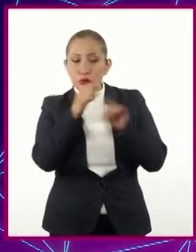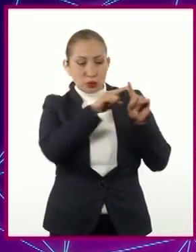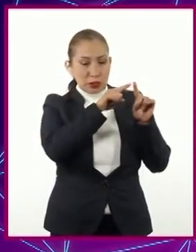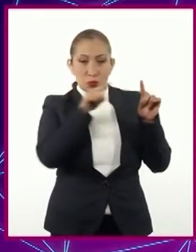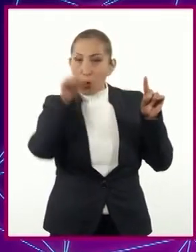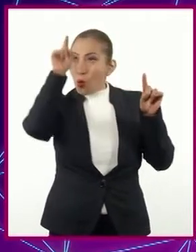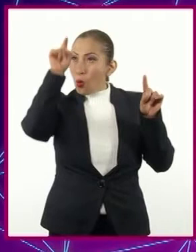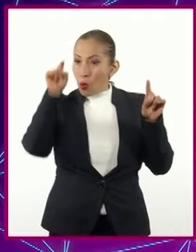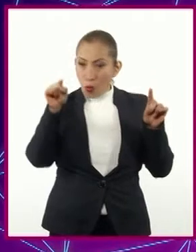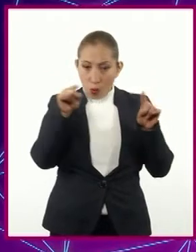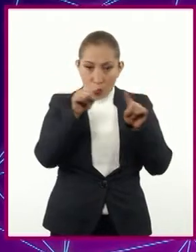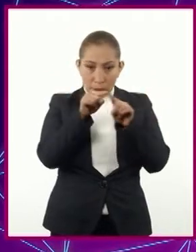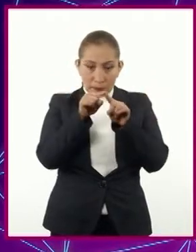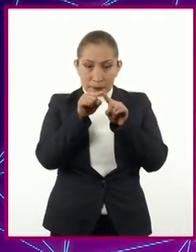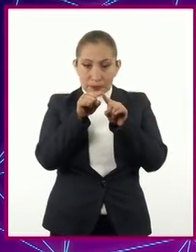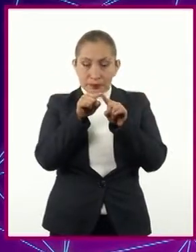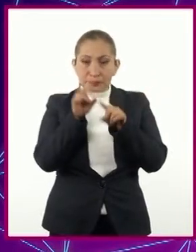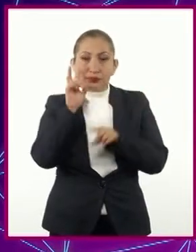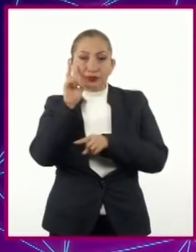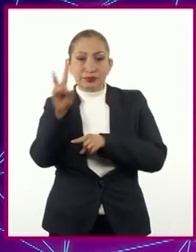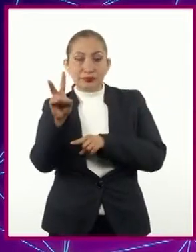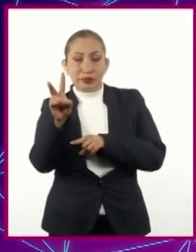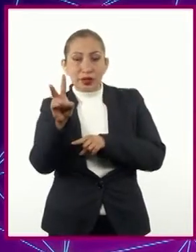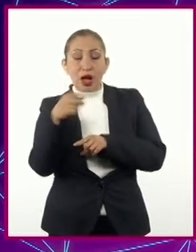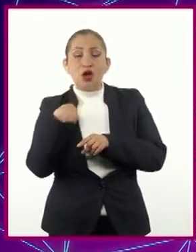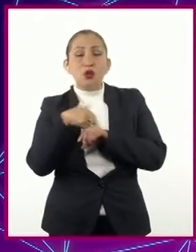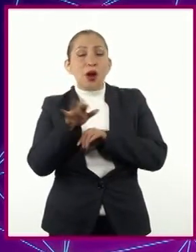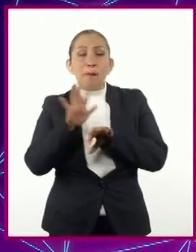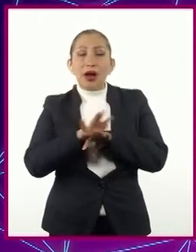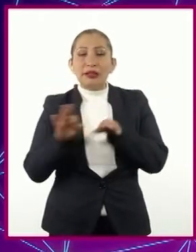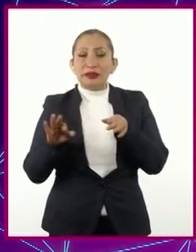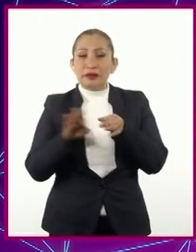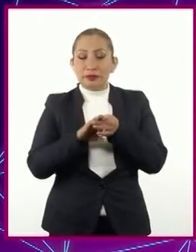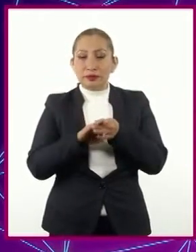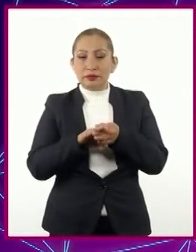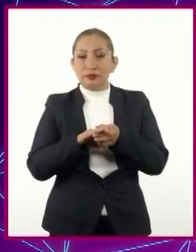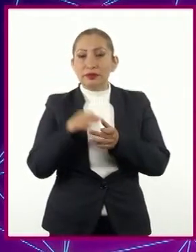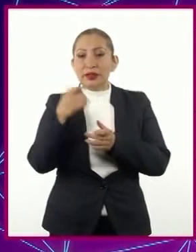corresponden. Vemos que el decimal más cercano es